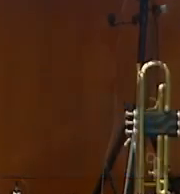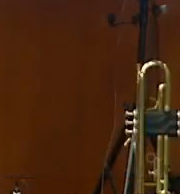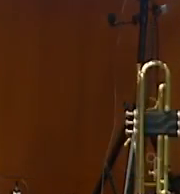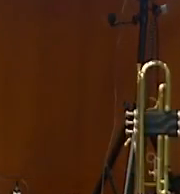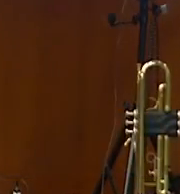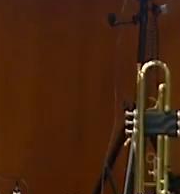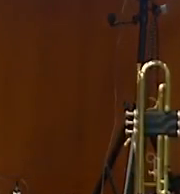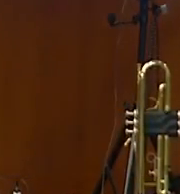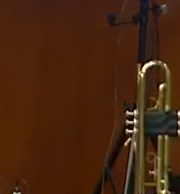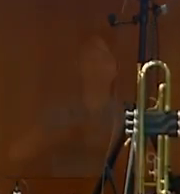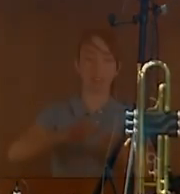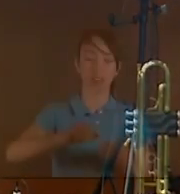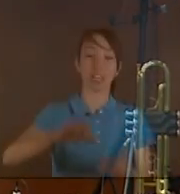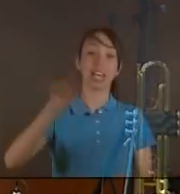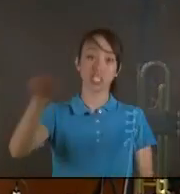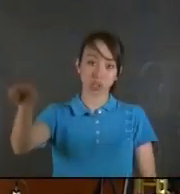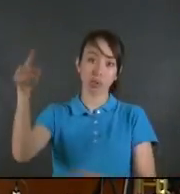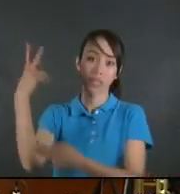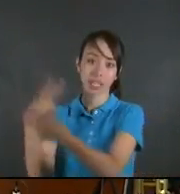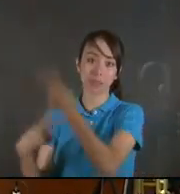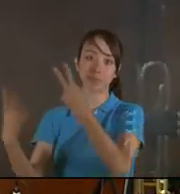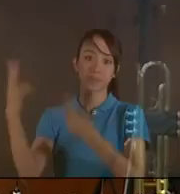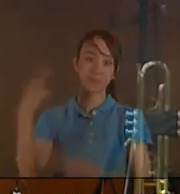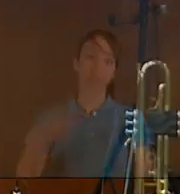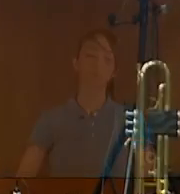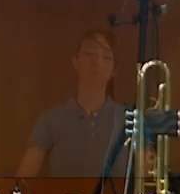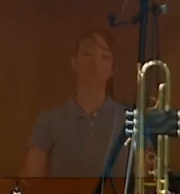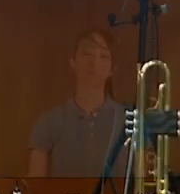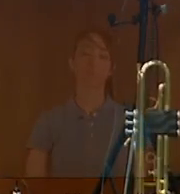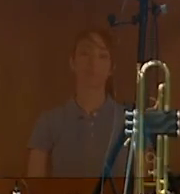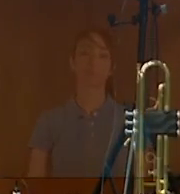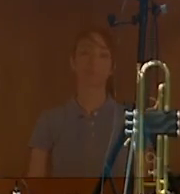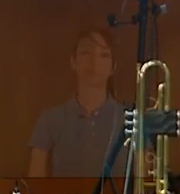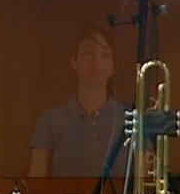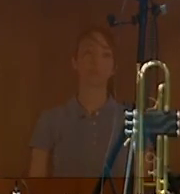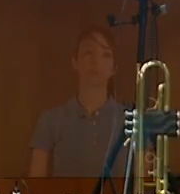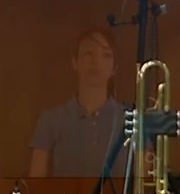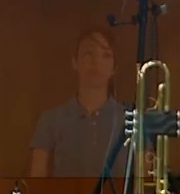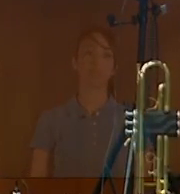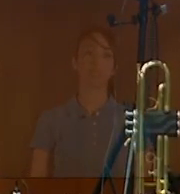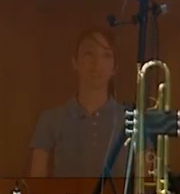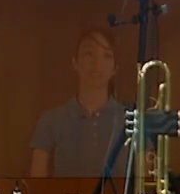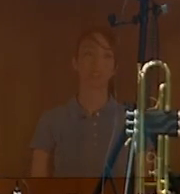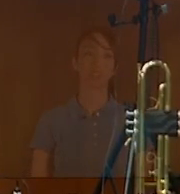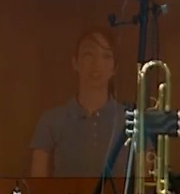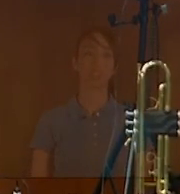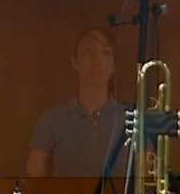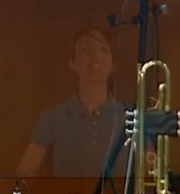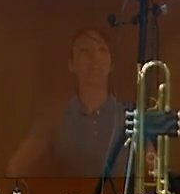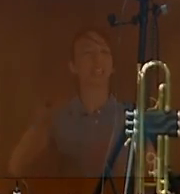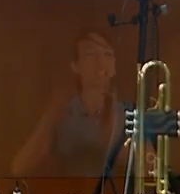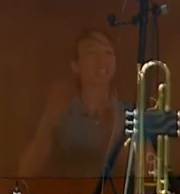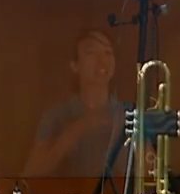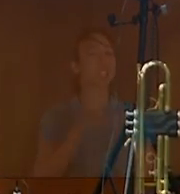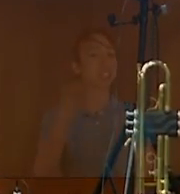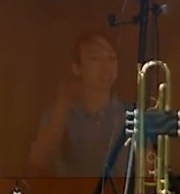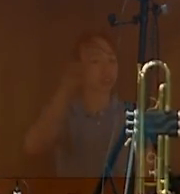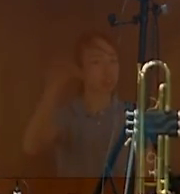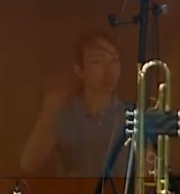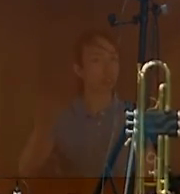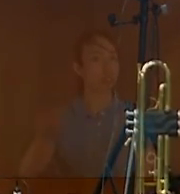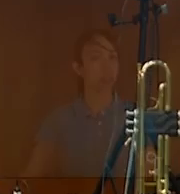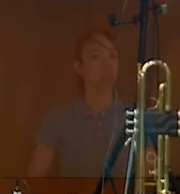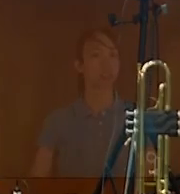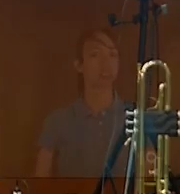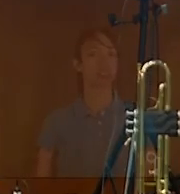Sagrada eso es lo que viene ahy yo quiero eso hermano dé